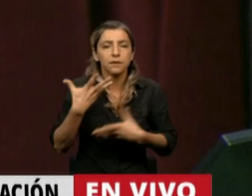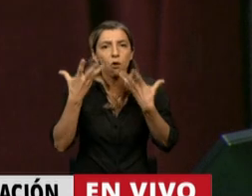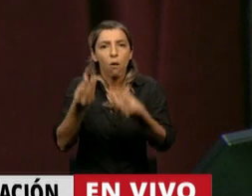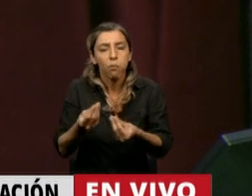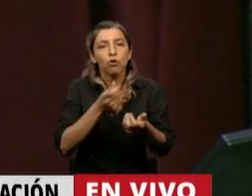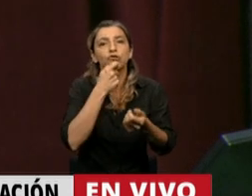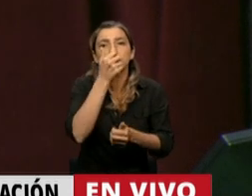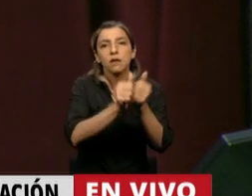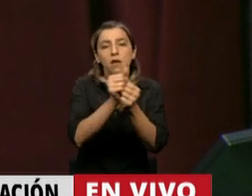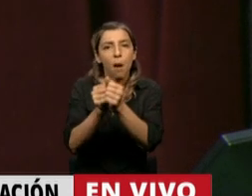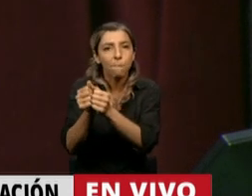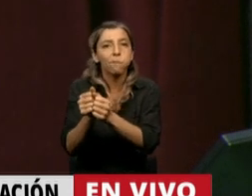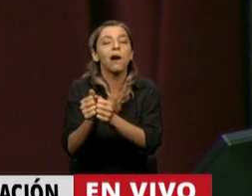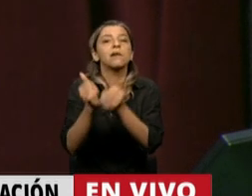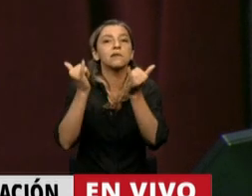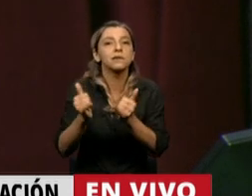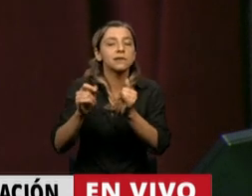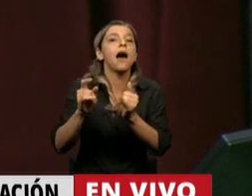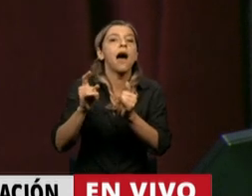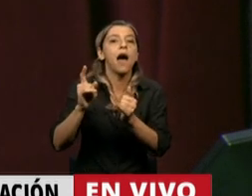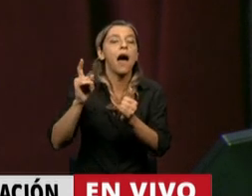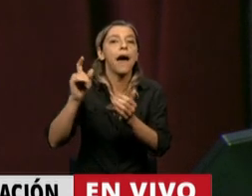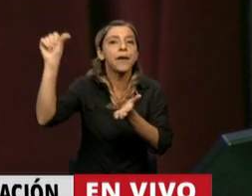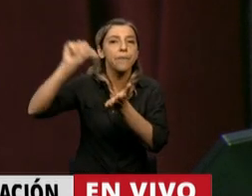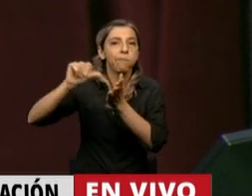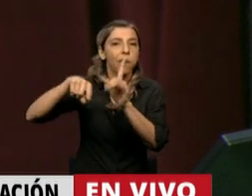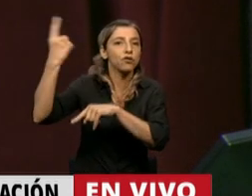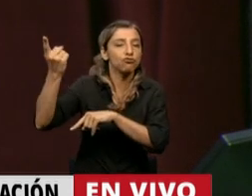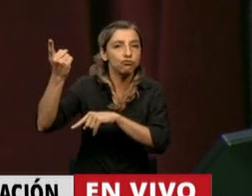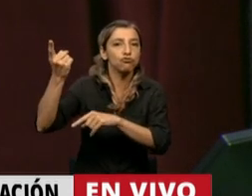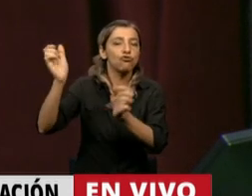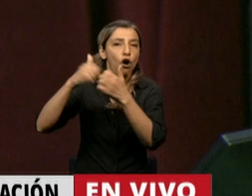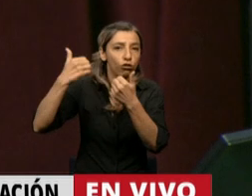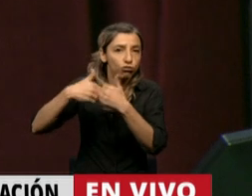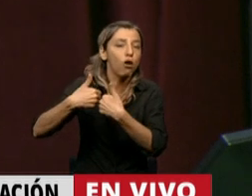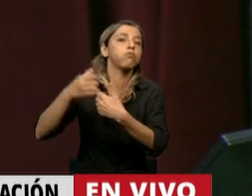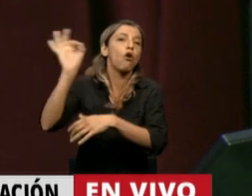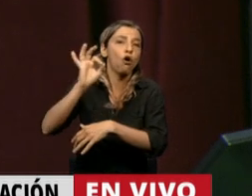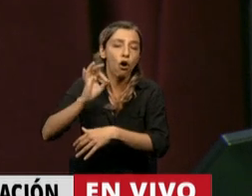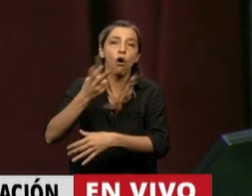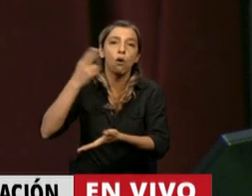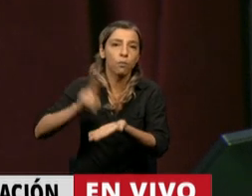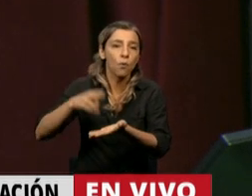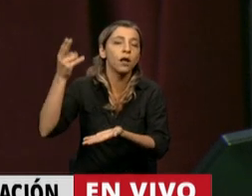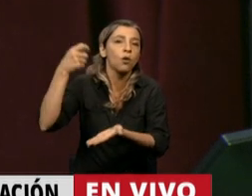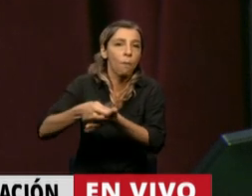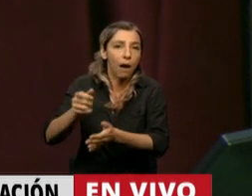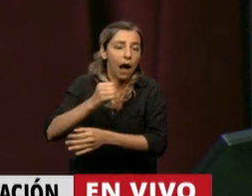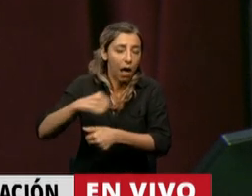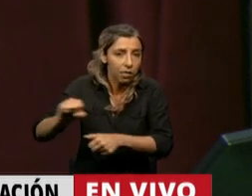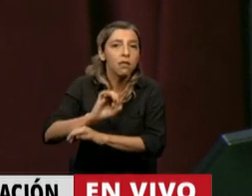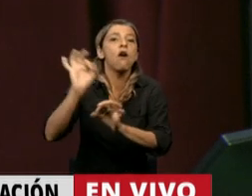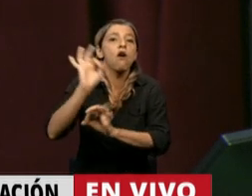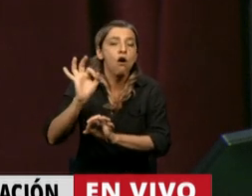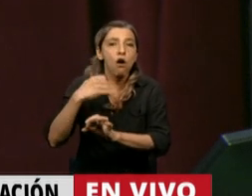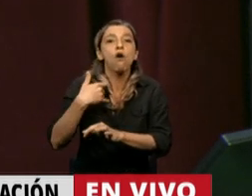domiciliadas en guaridas Fiscales o aquellas comprobada evasión fiscal con las modificaciones